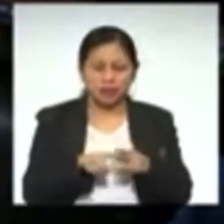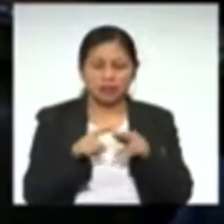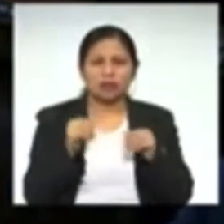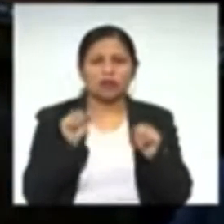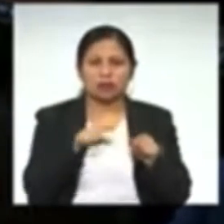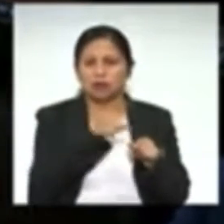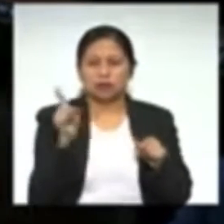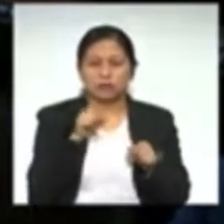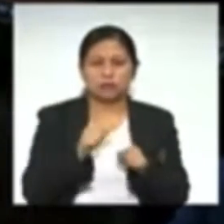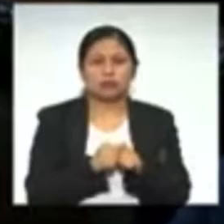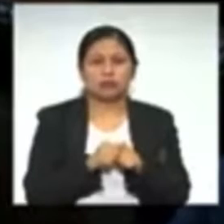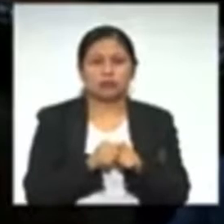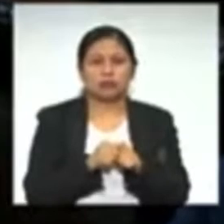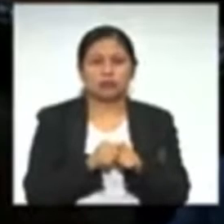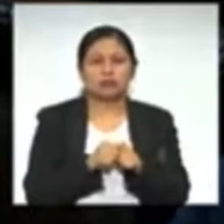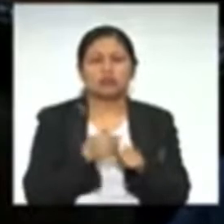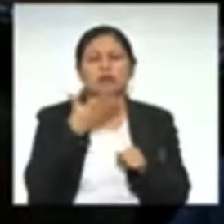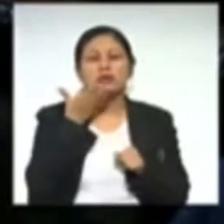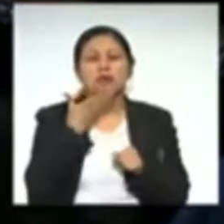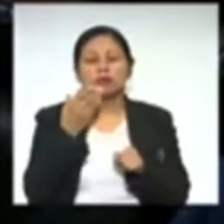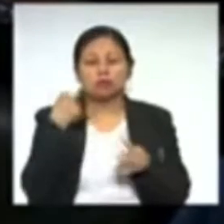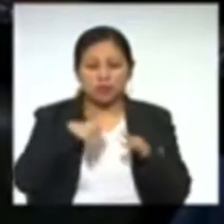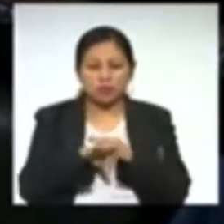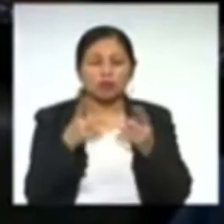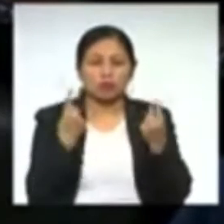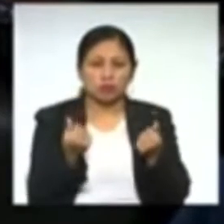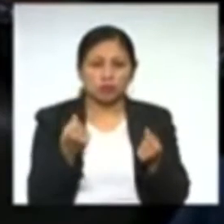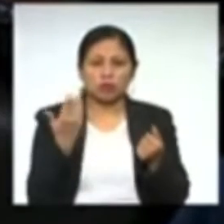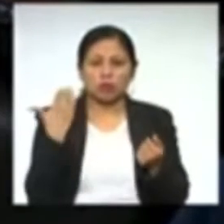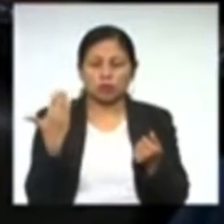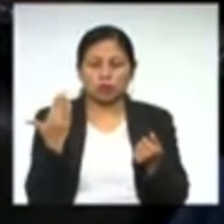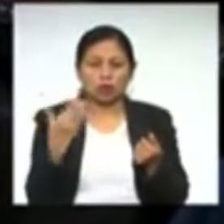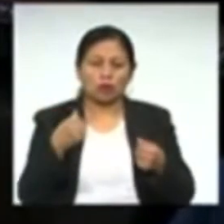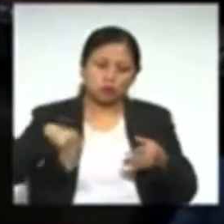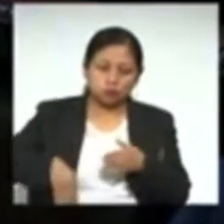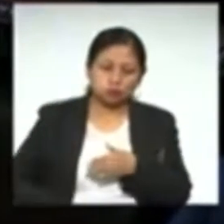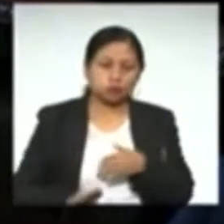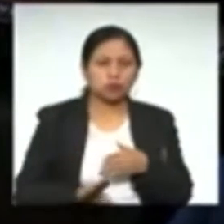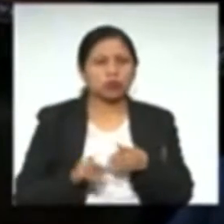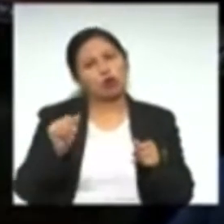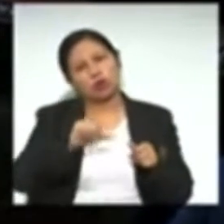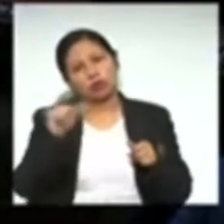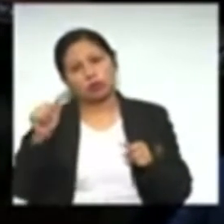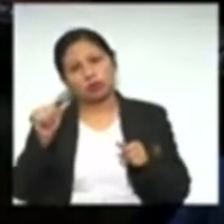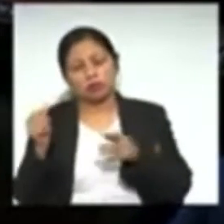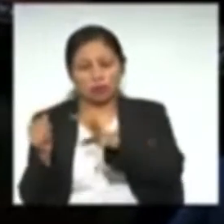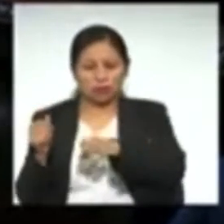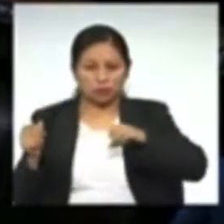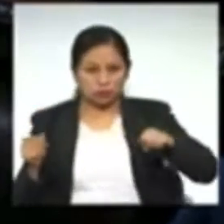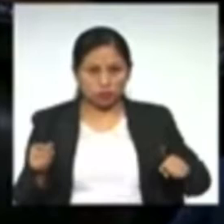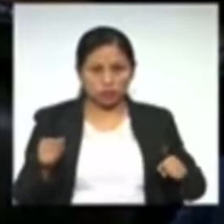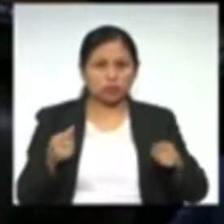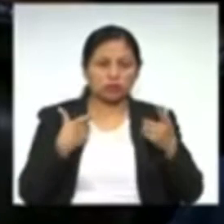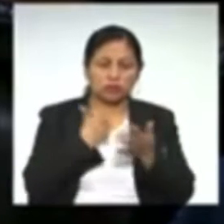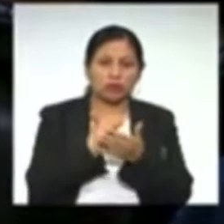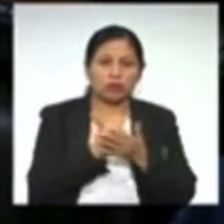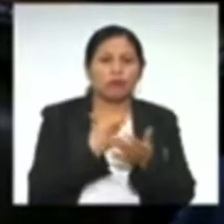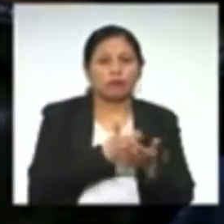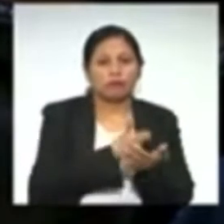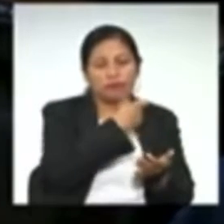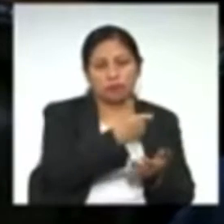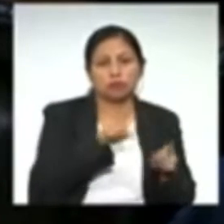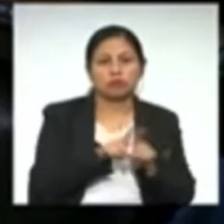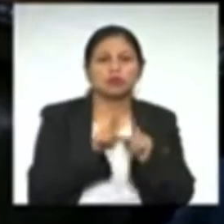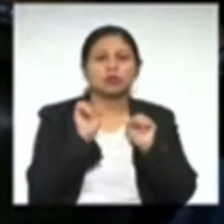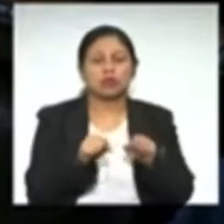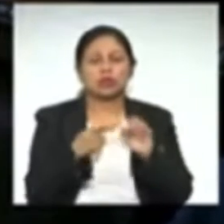iniciativa, colegas? Es así de fácil, va a entrar dinero en una mano, en una bolsa, y con la otra mano voy a sacar el dinero para pagar.